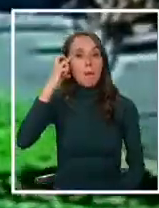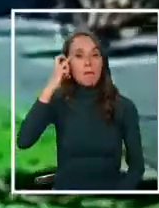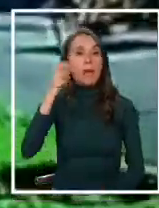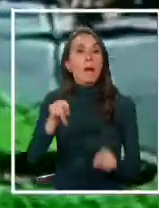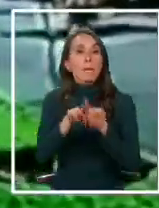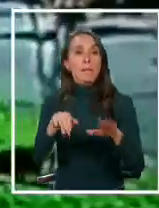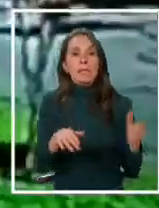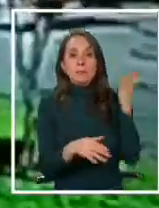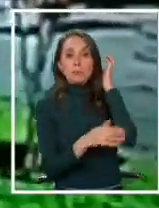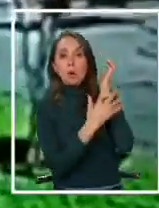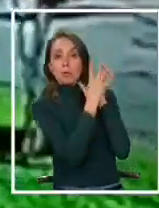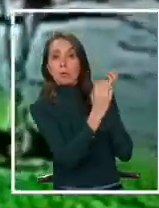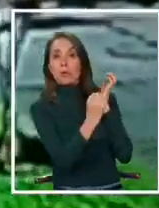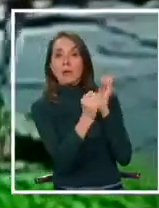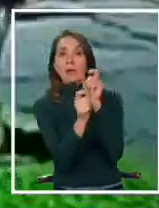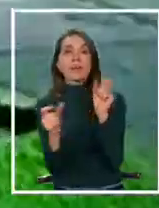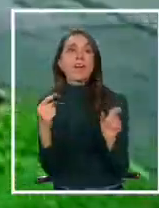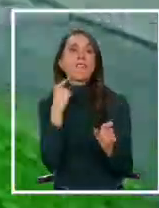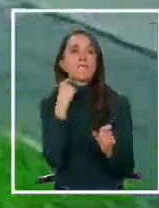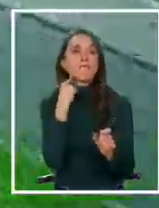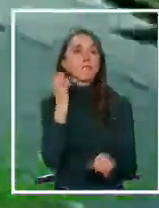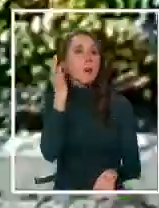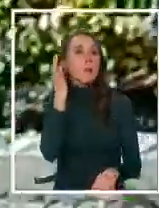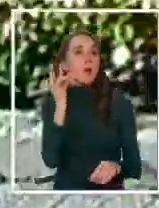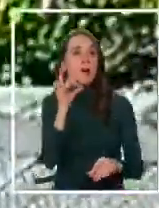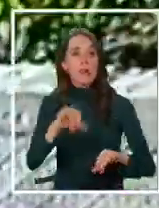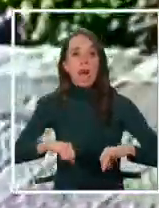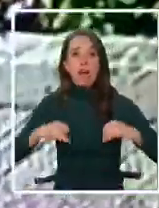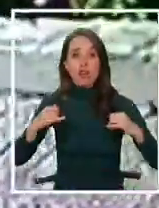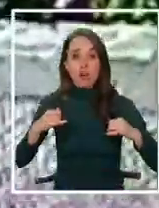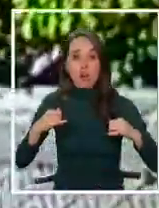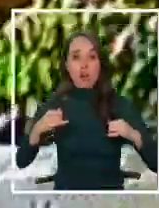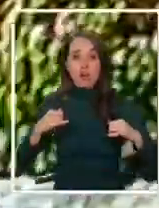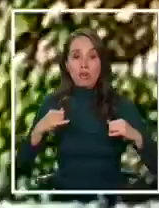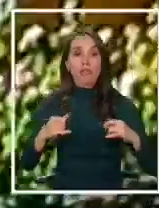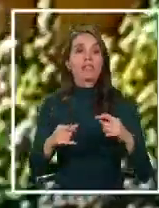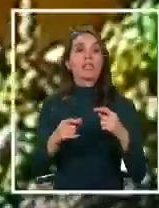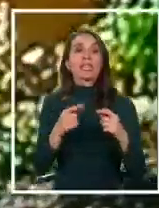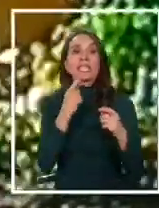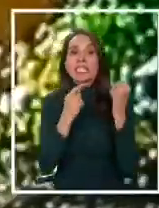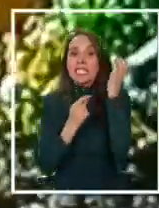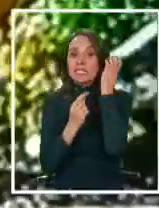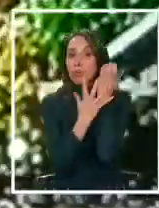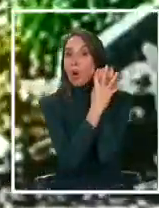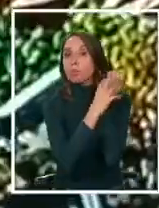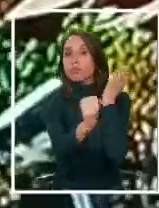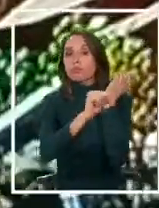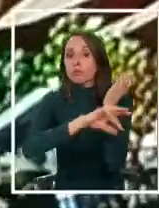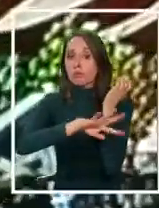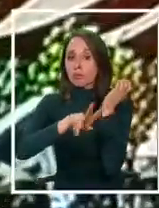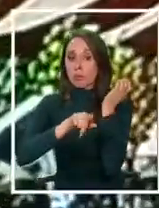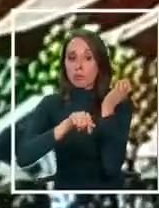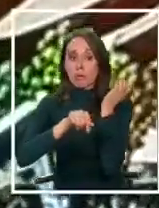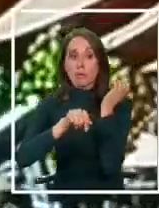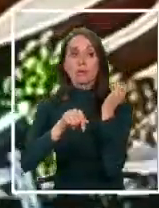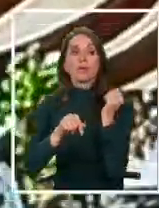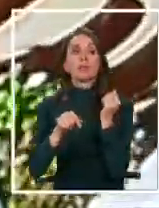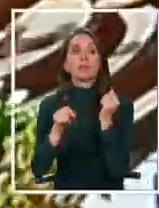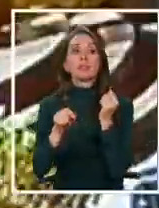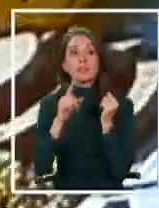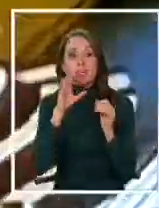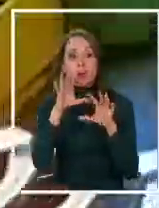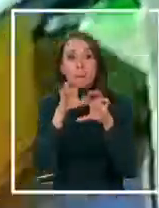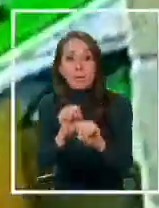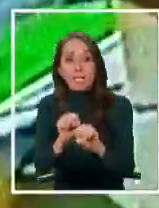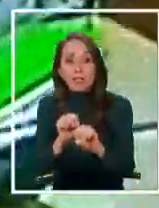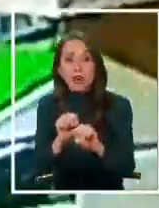ahora más agresivo sus víctimas fueron mujeres jóvenes a quienes les intentaba robar su teléfonos de hecho fue encontrado con uno